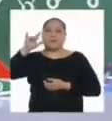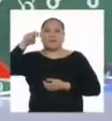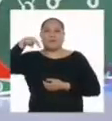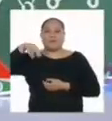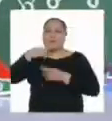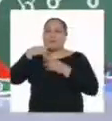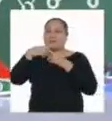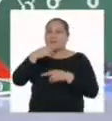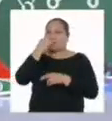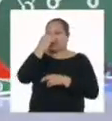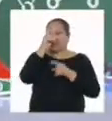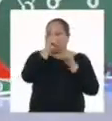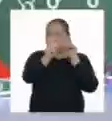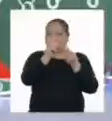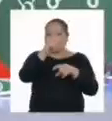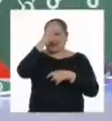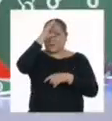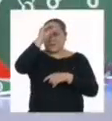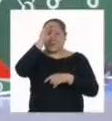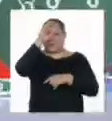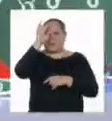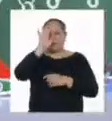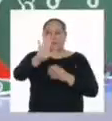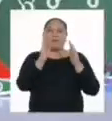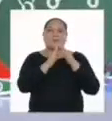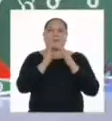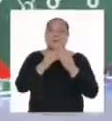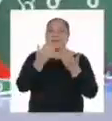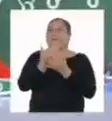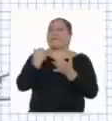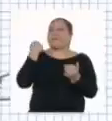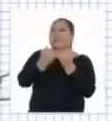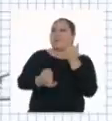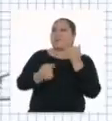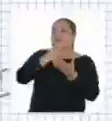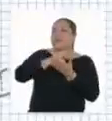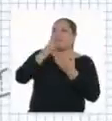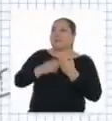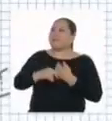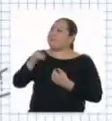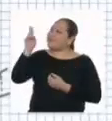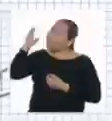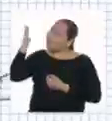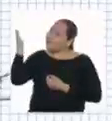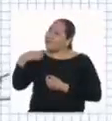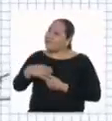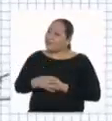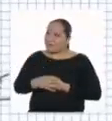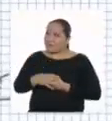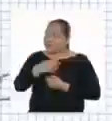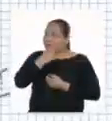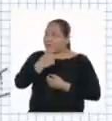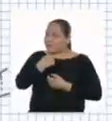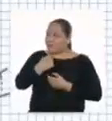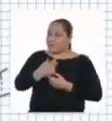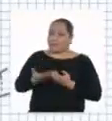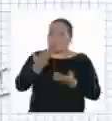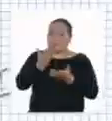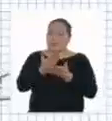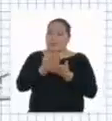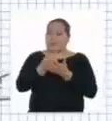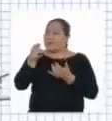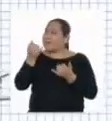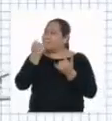responder un par de preguntas de las chicas y chicos en sus casas antes de terminar el programa. Profesora, ¿qué le pareció el experimento